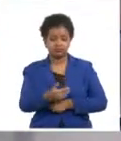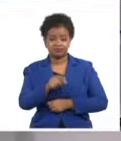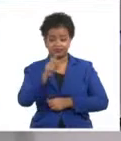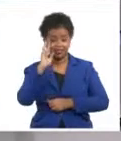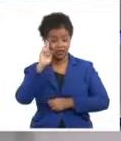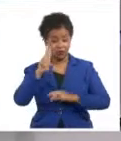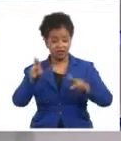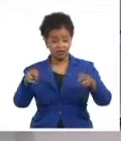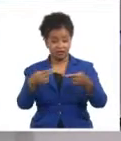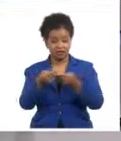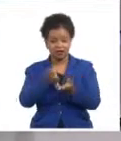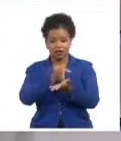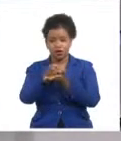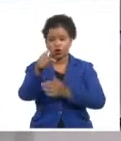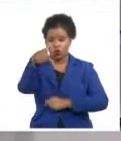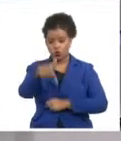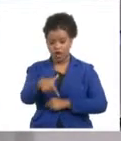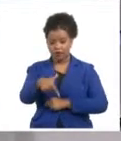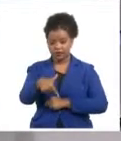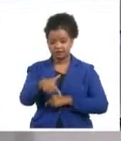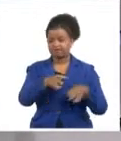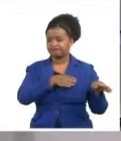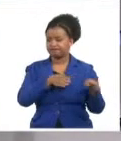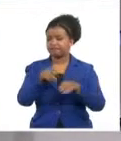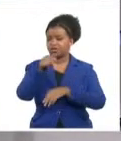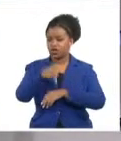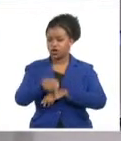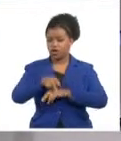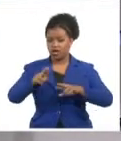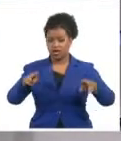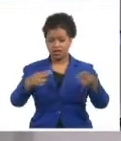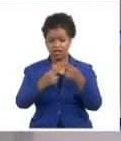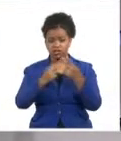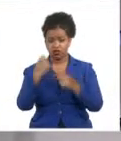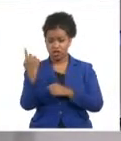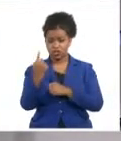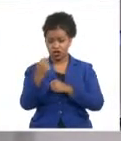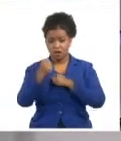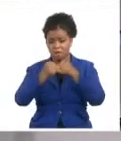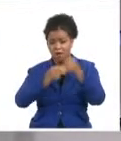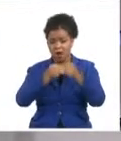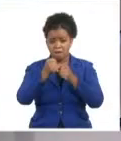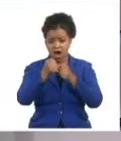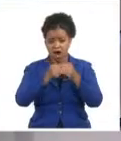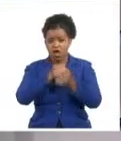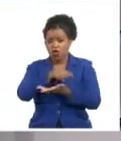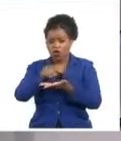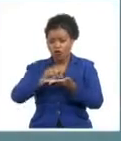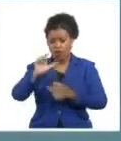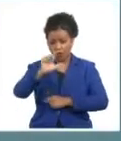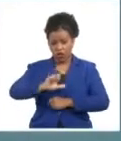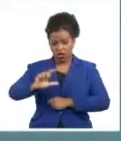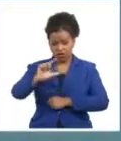el jueves. Por otra parte, hoy prosiguió el torneo nacional de boxeo Playa Girón en la ciudad de Camagüey.